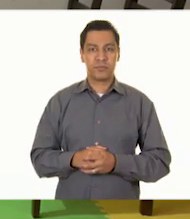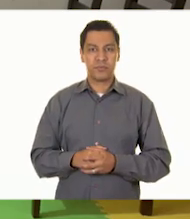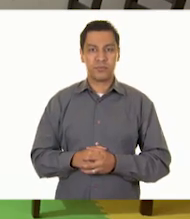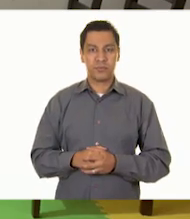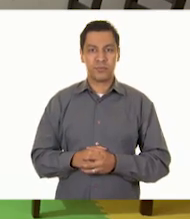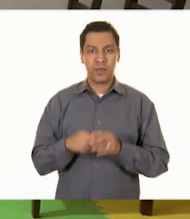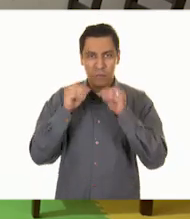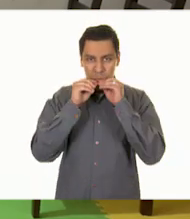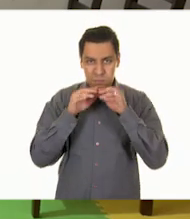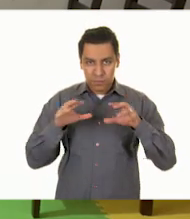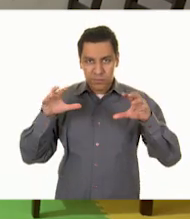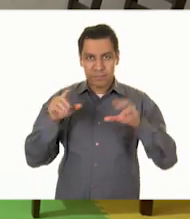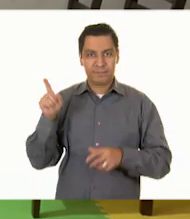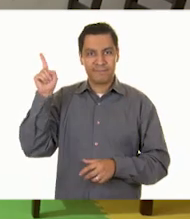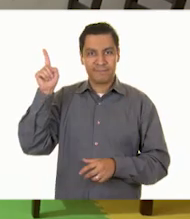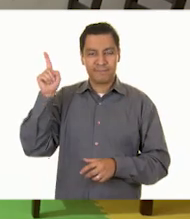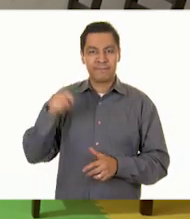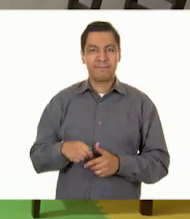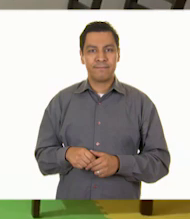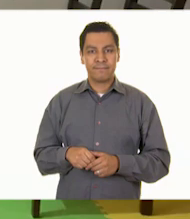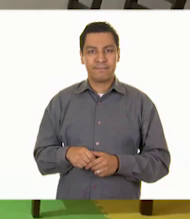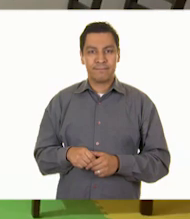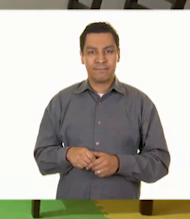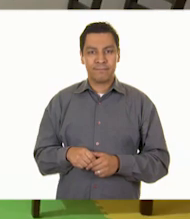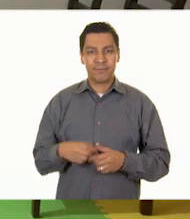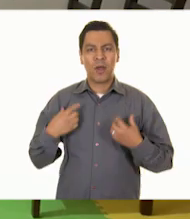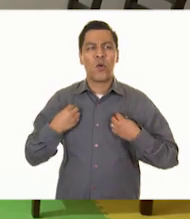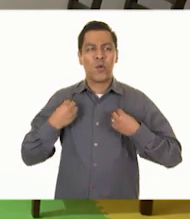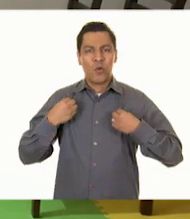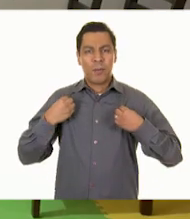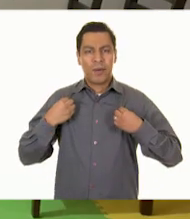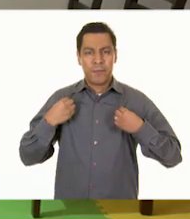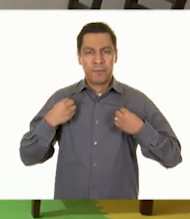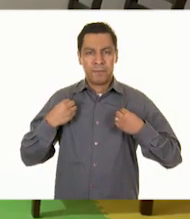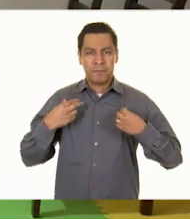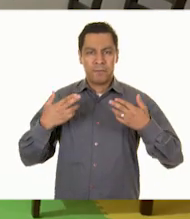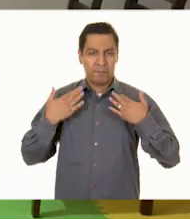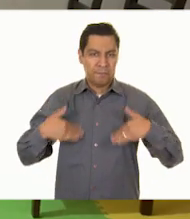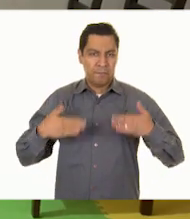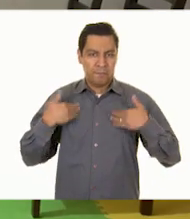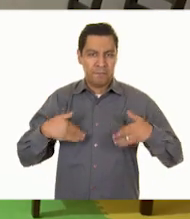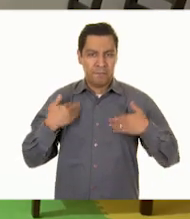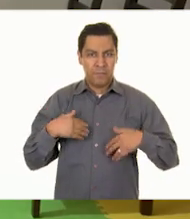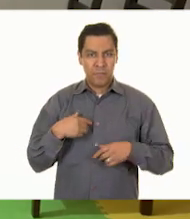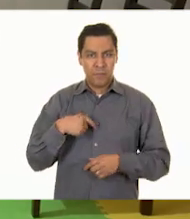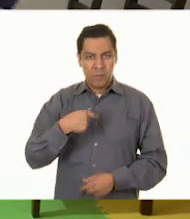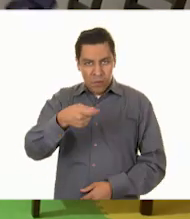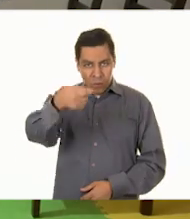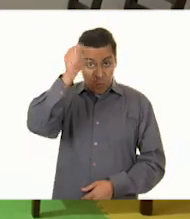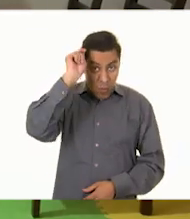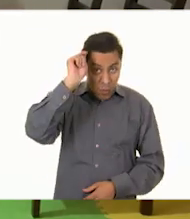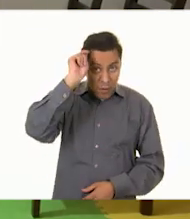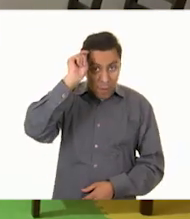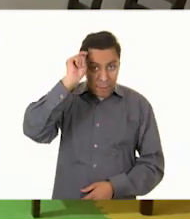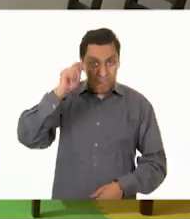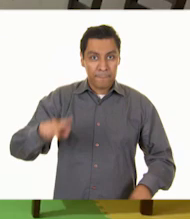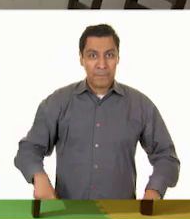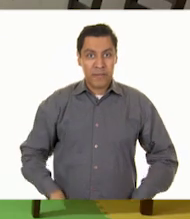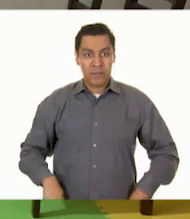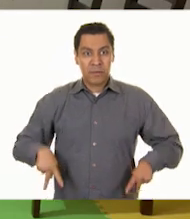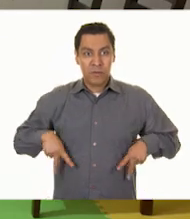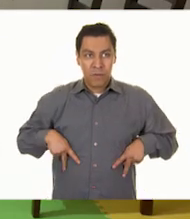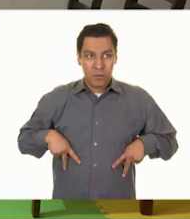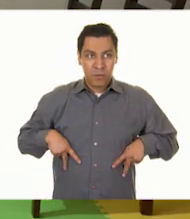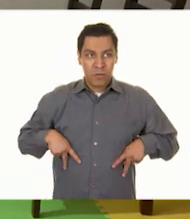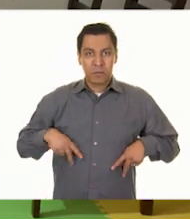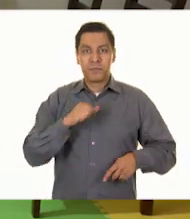globos y una muda de ropa yo tengo una gorra un pantalón y